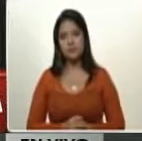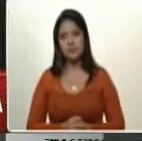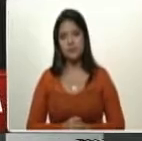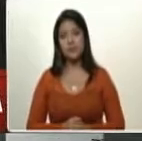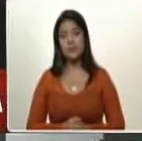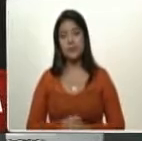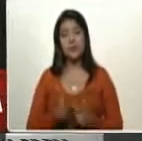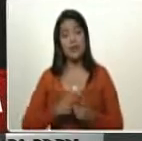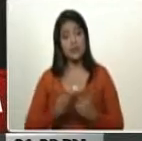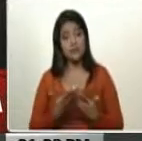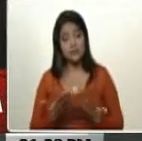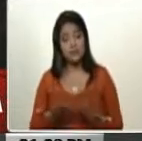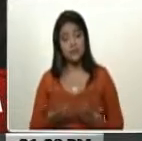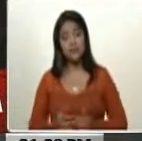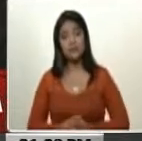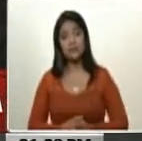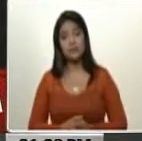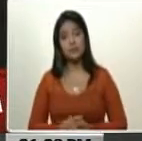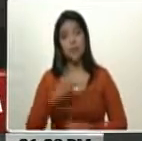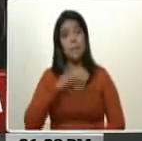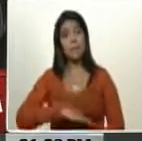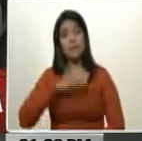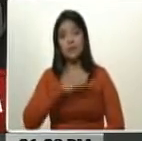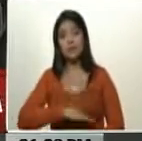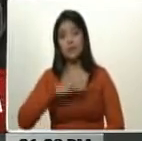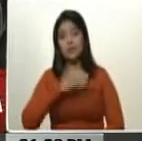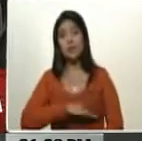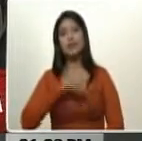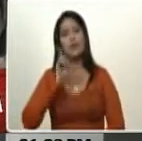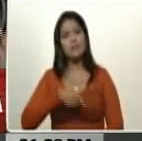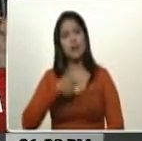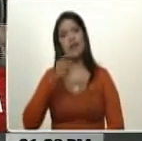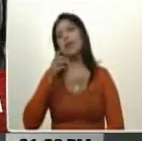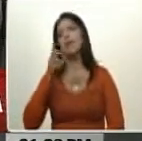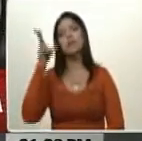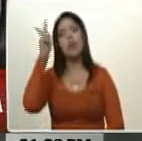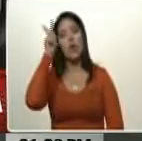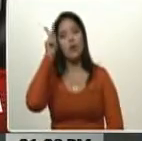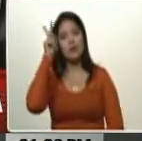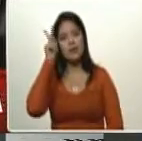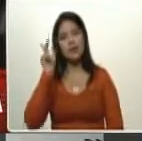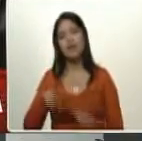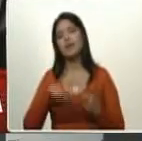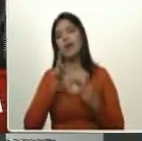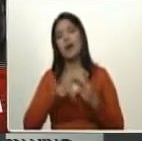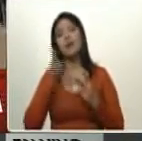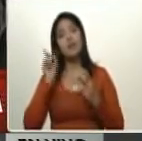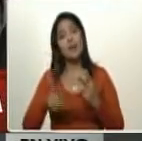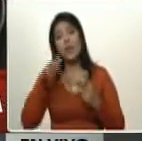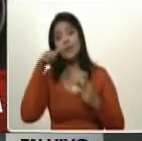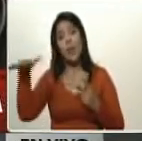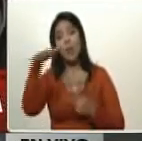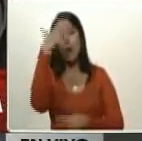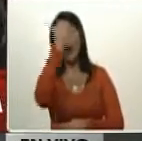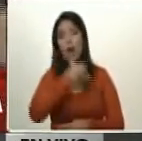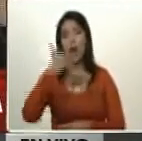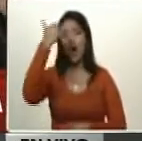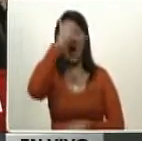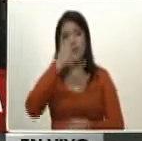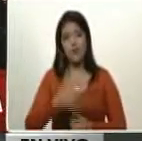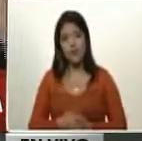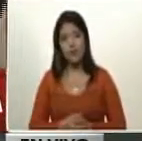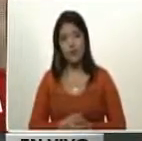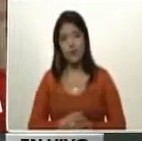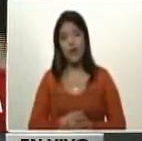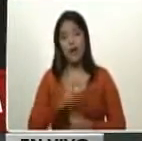Y por eso confluye la visión de los pueblos indígenas, y por eso confluye la visión de nuestro pueblo afrodescendiente, y por